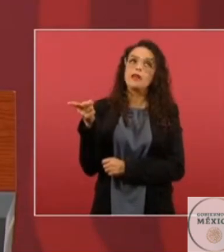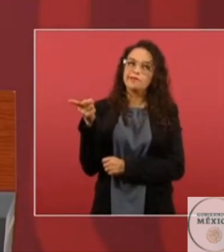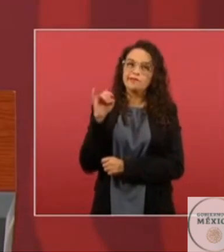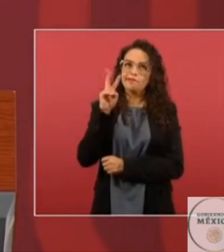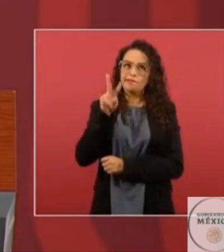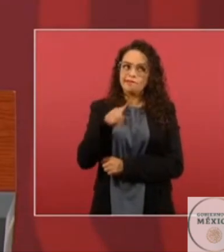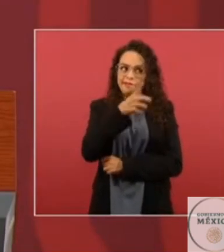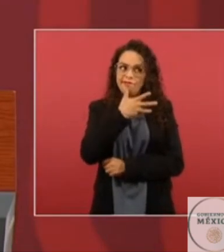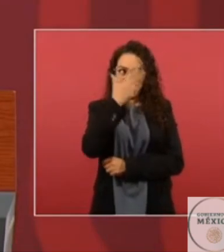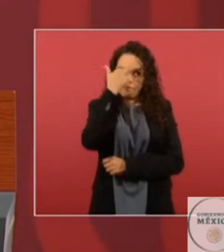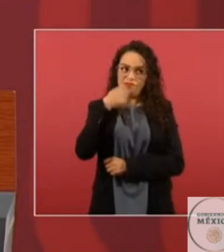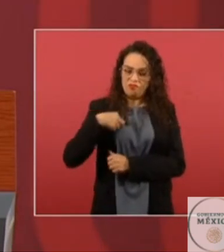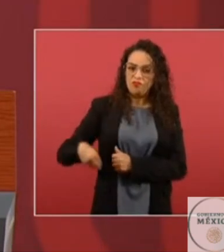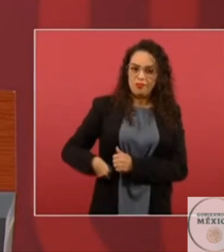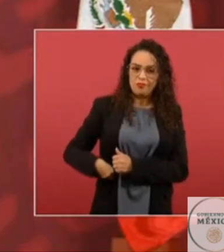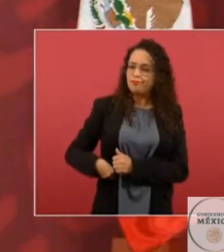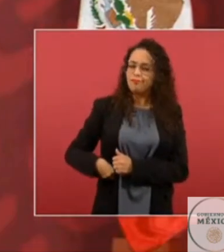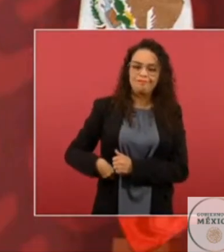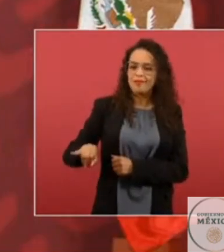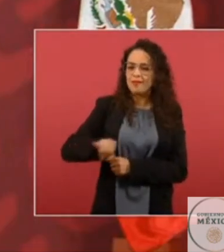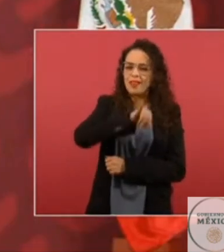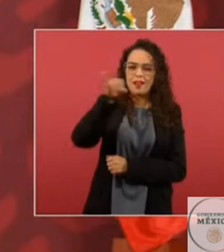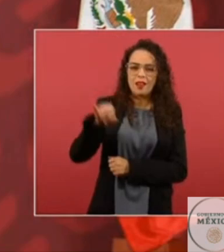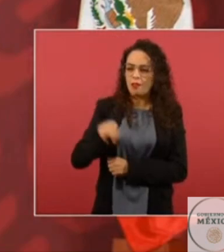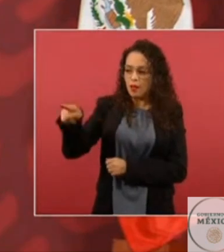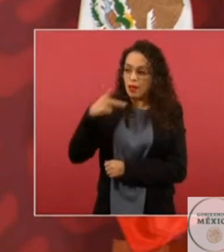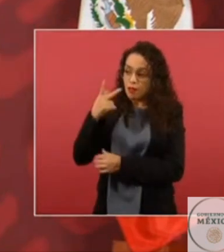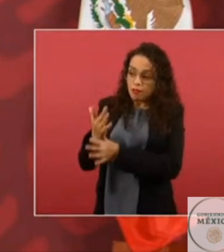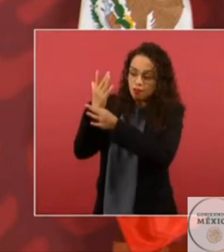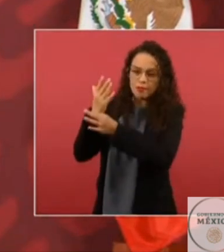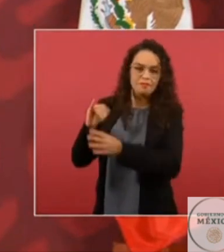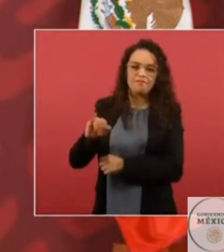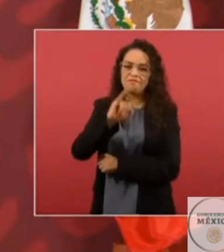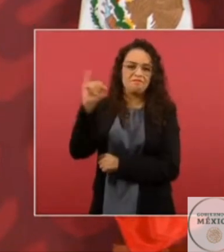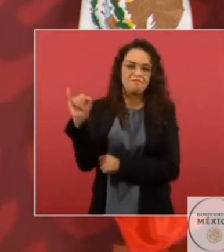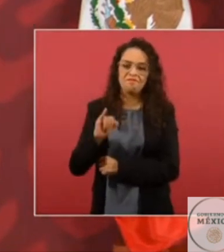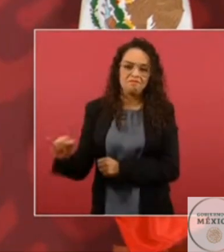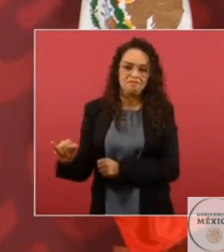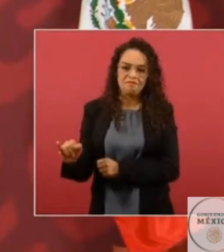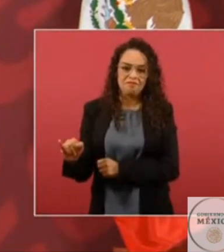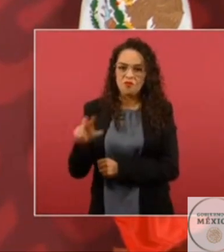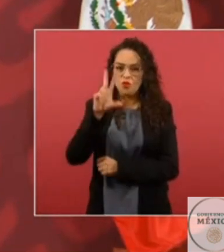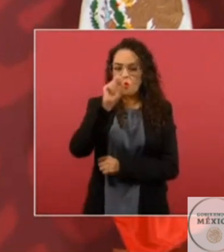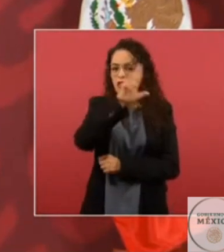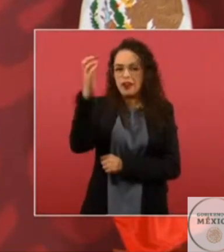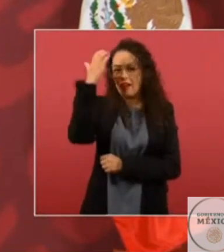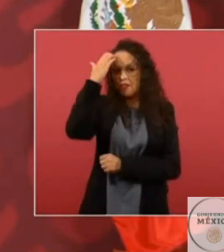nunca lo van a reconocer. A ver,